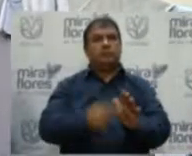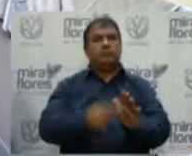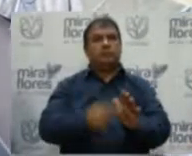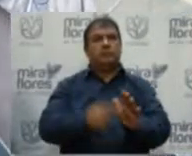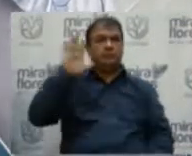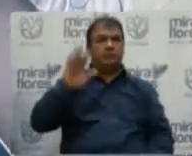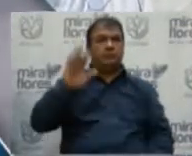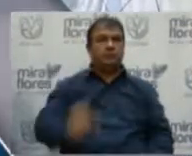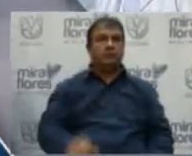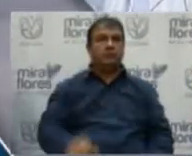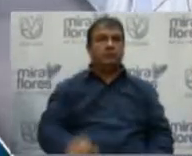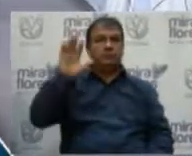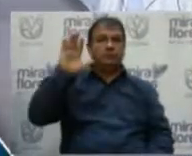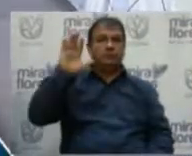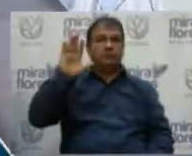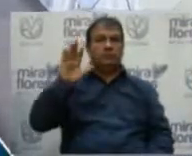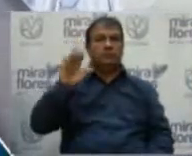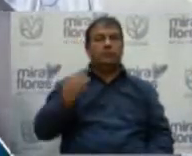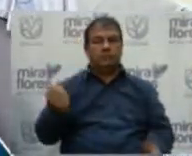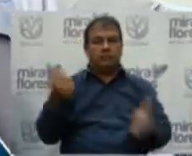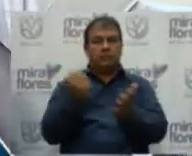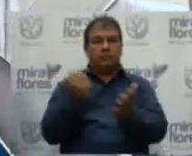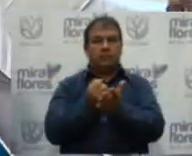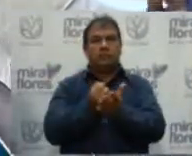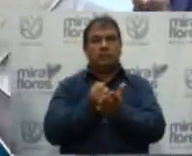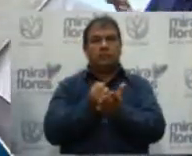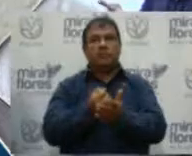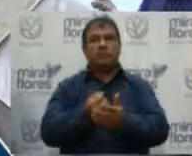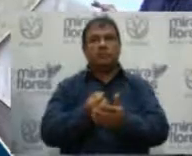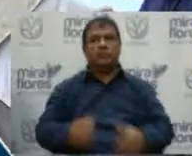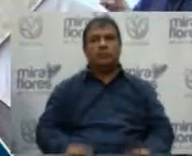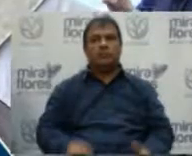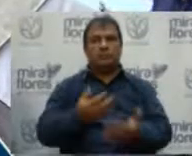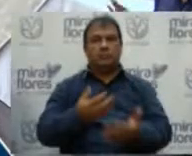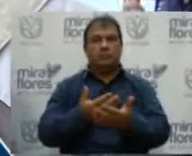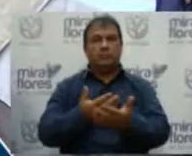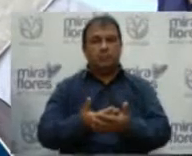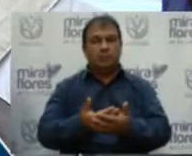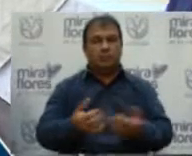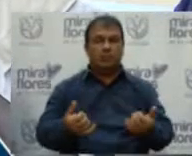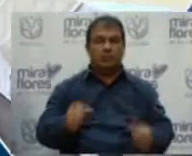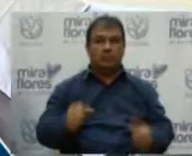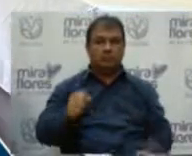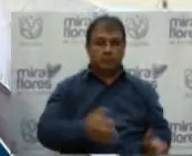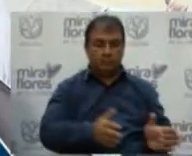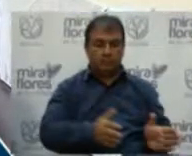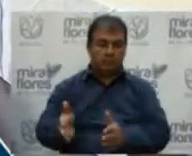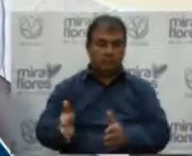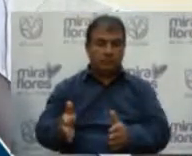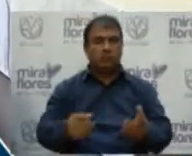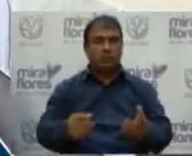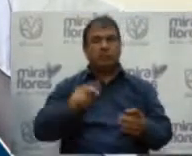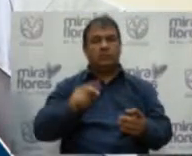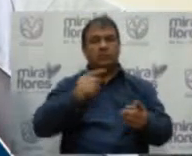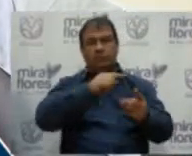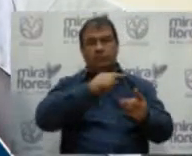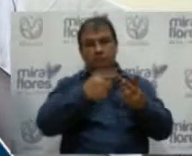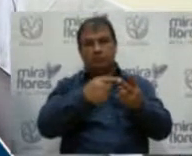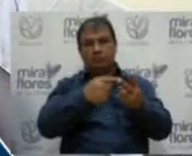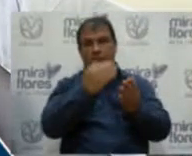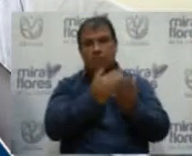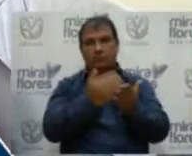conformidad. También queda aprobada entonces. Muy bien, entonces ahora sí vamos al punto siguiente,